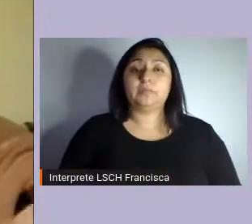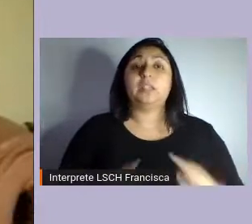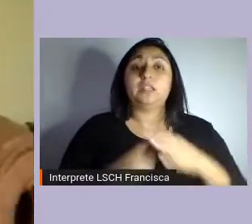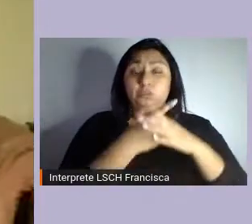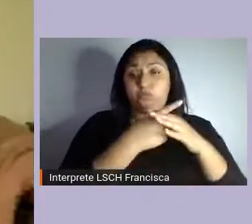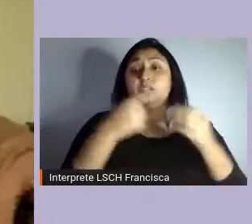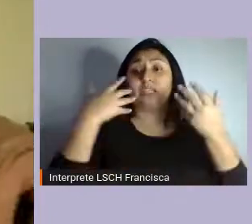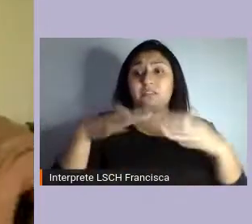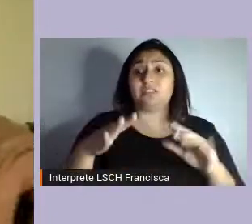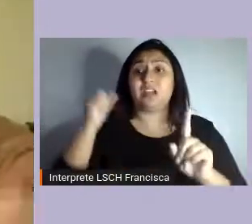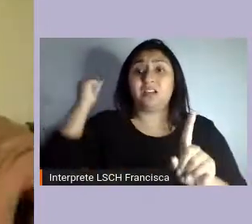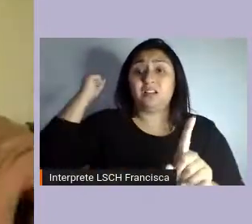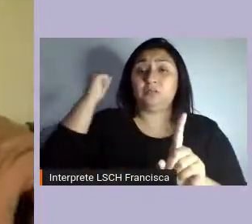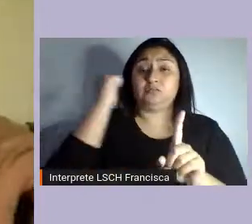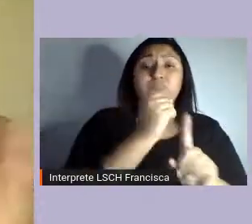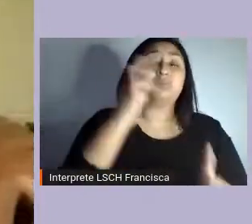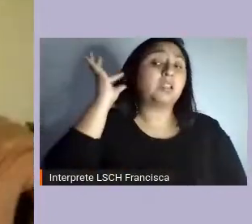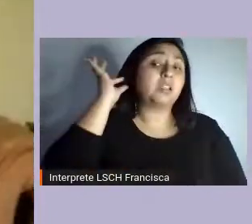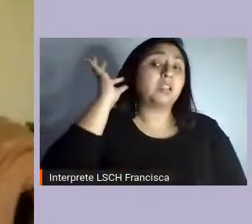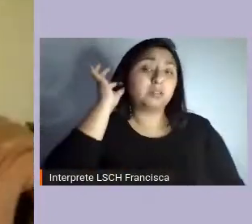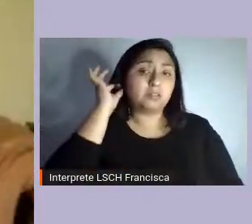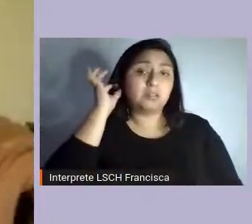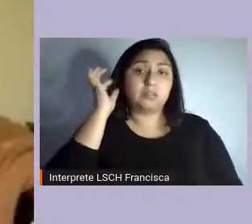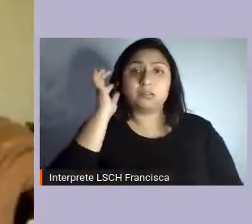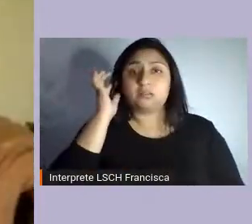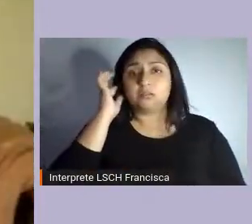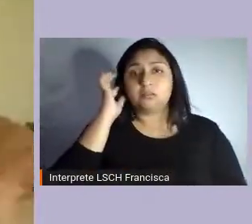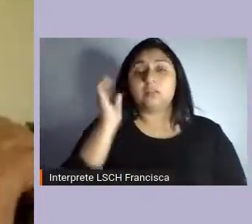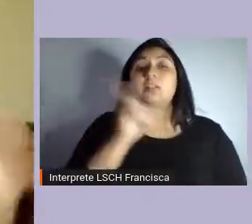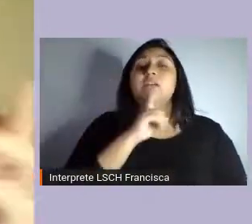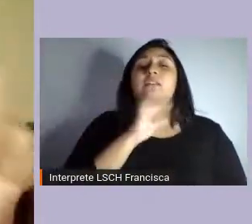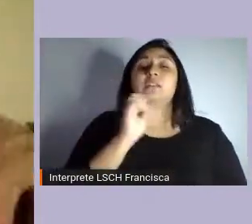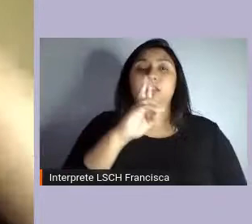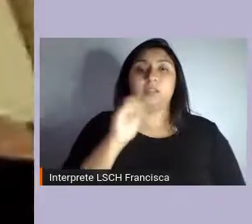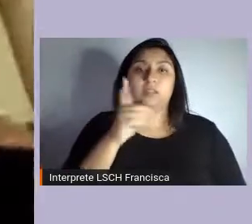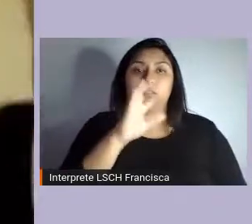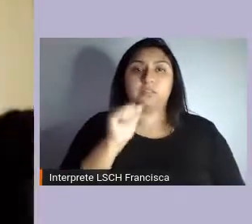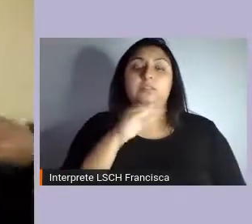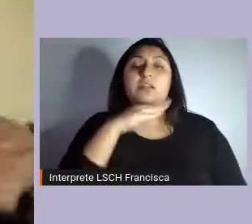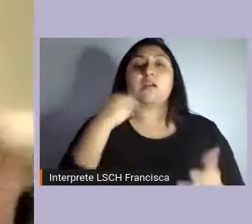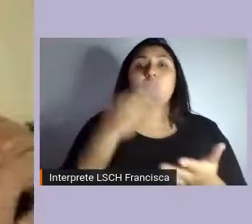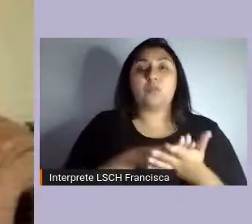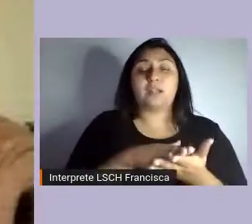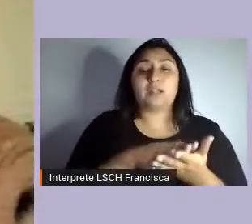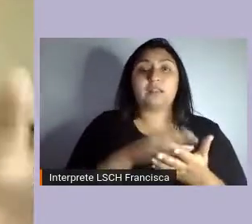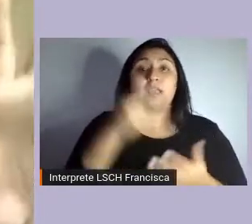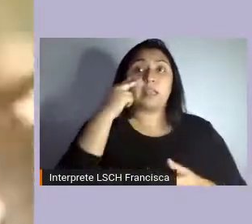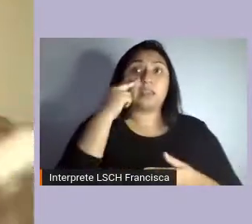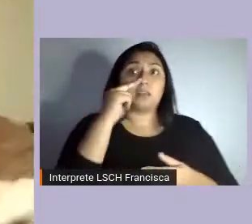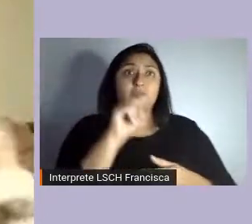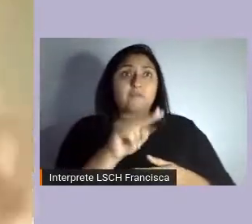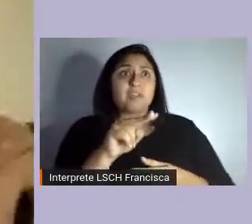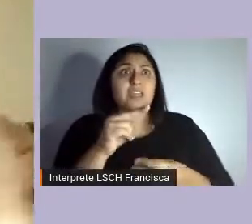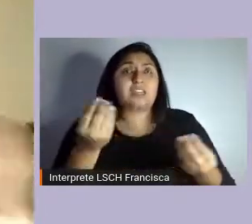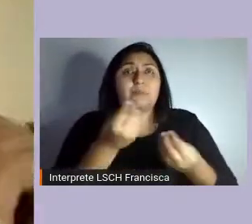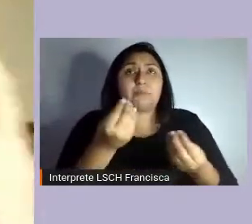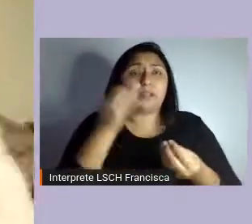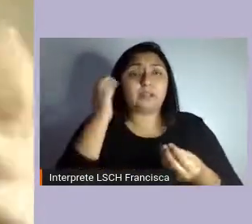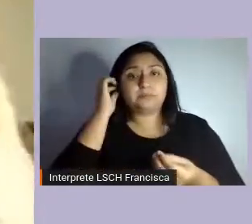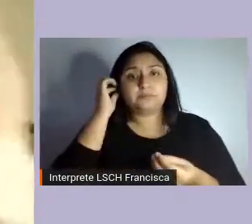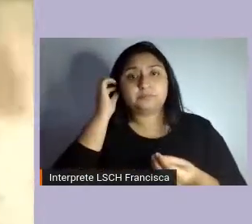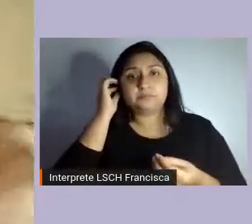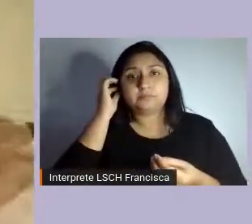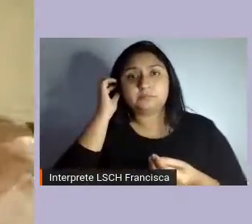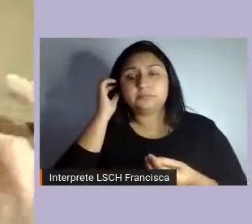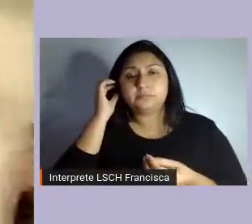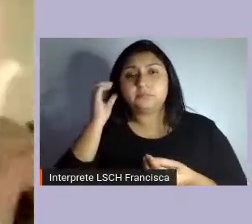femicidio, una Teresa muerta por unos barbarios. Y ella está en el bar y ve esto, y ve qué pasa. Entonces dice, pucha, yo